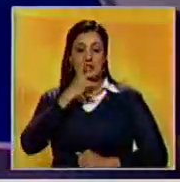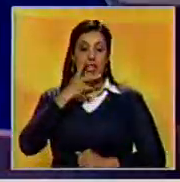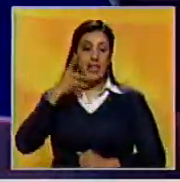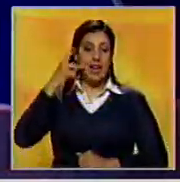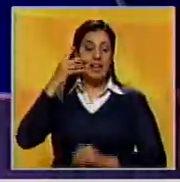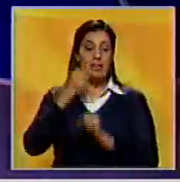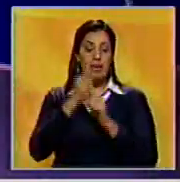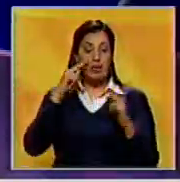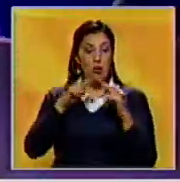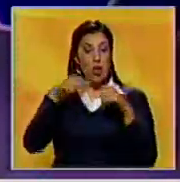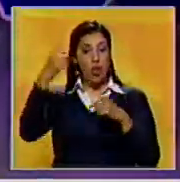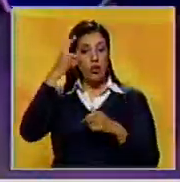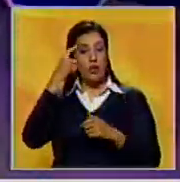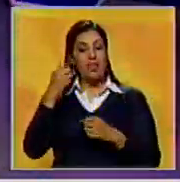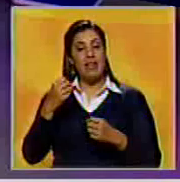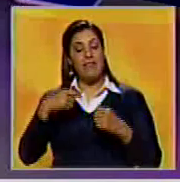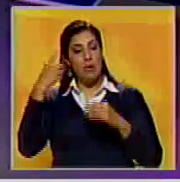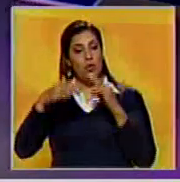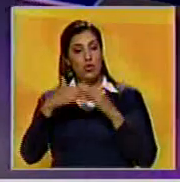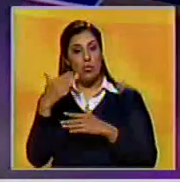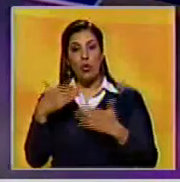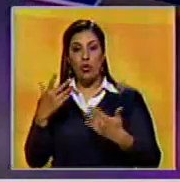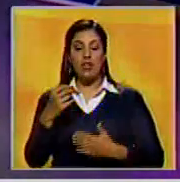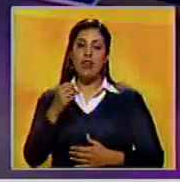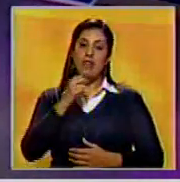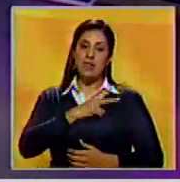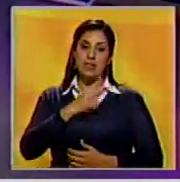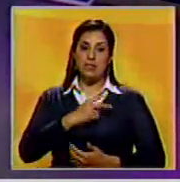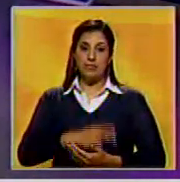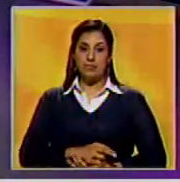llegamos al final. Soy Carilis Cuadros y los espero en una próxima emisión de Estrenos y Estrellas por su noticiero Venevisión.